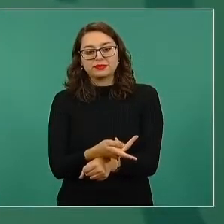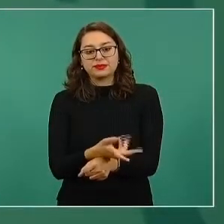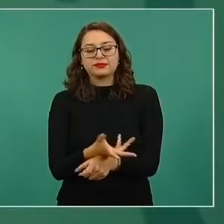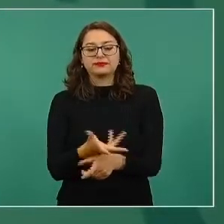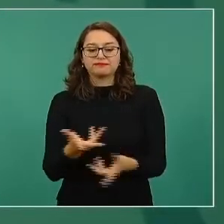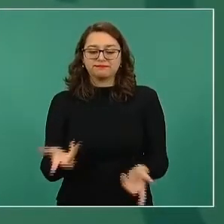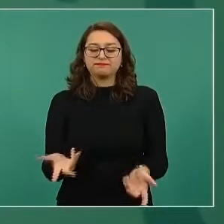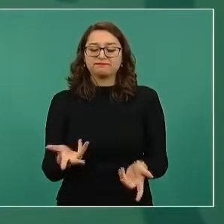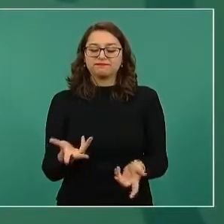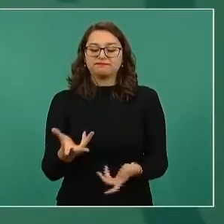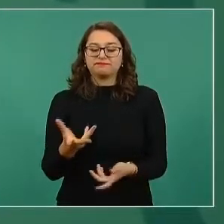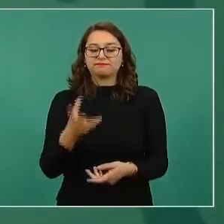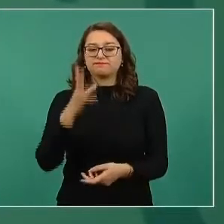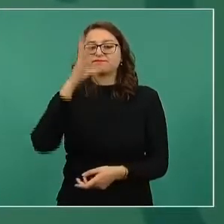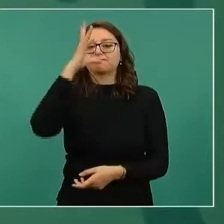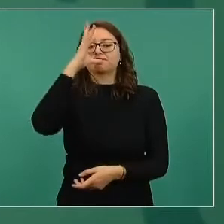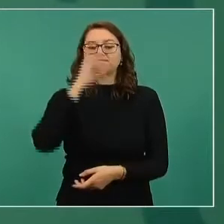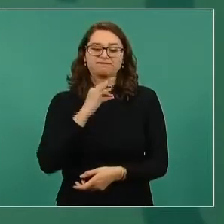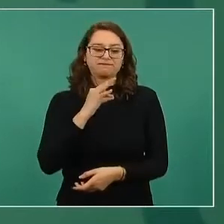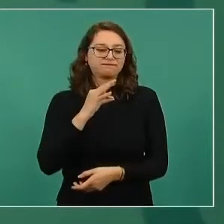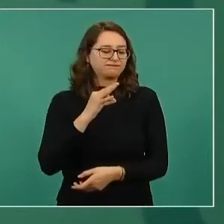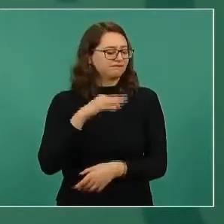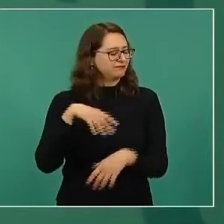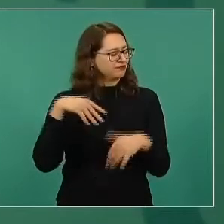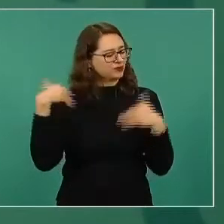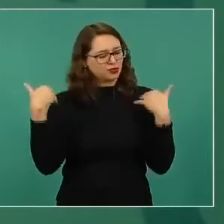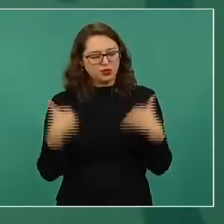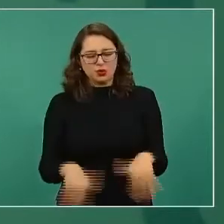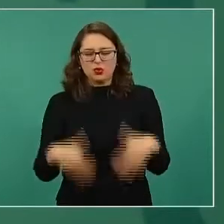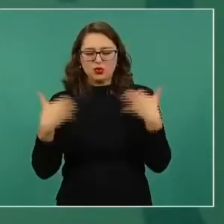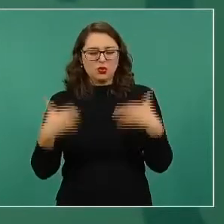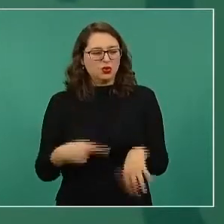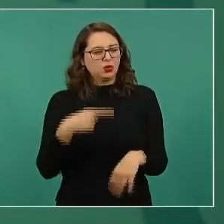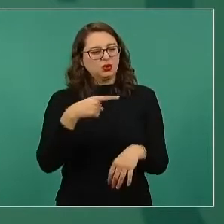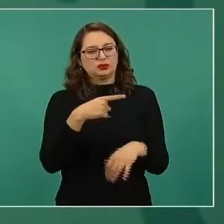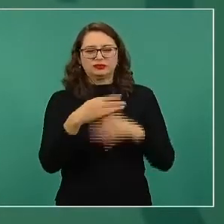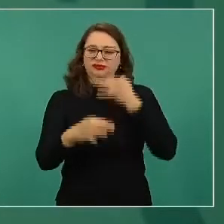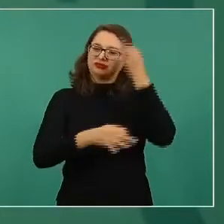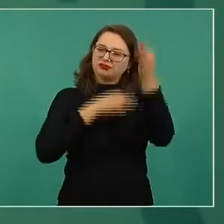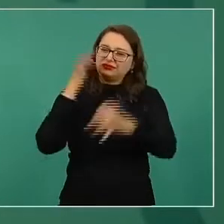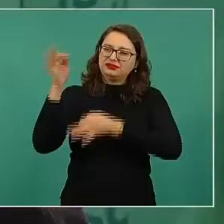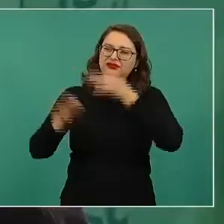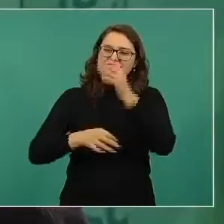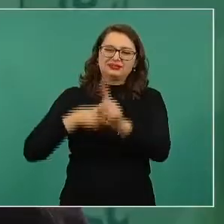fue víctima de una campaña tremenda de desprestigio